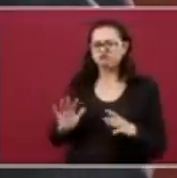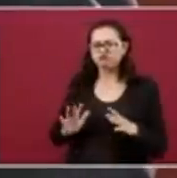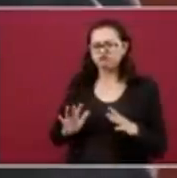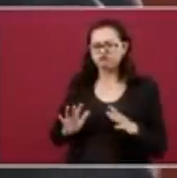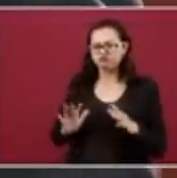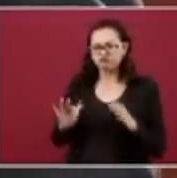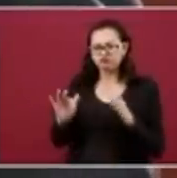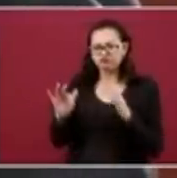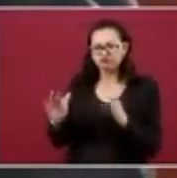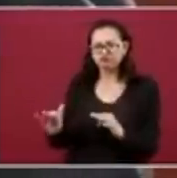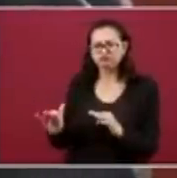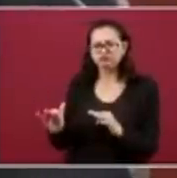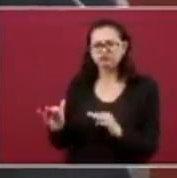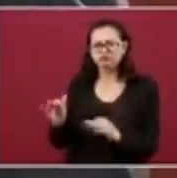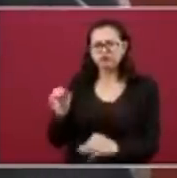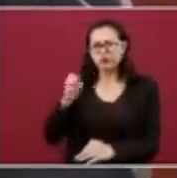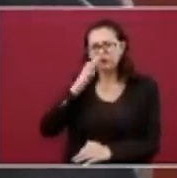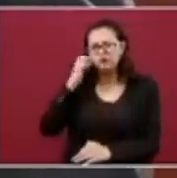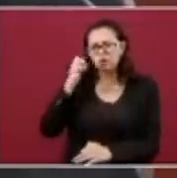para